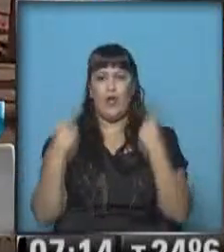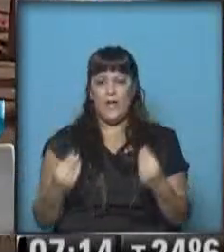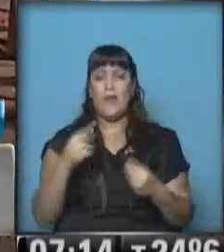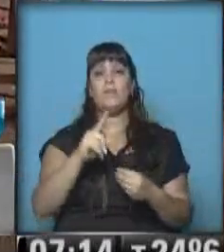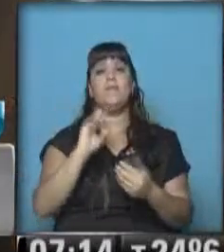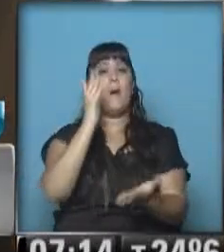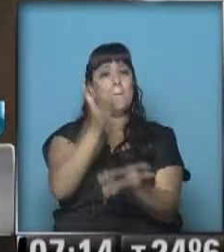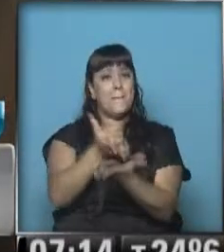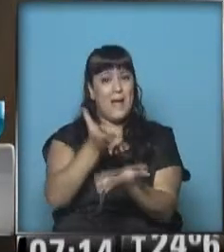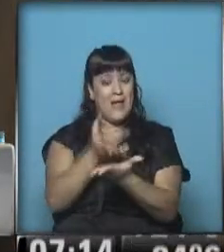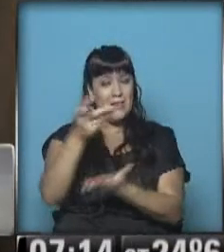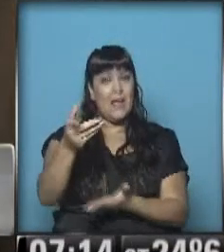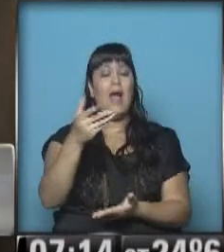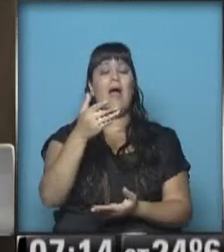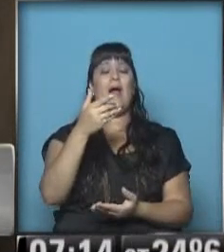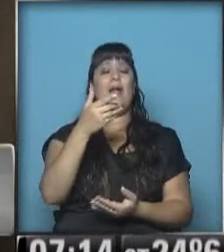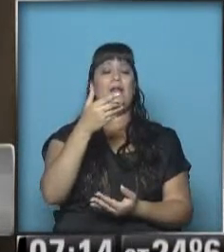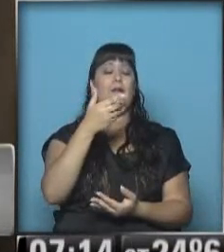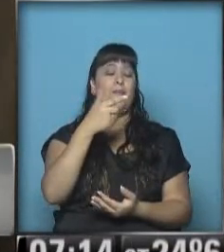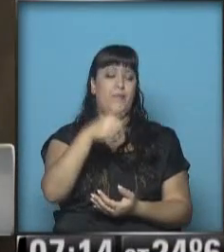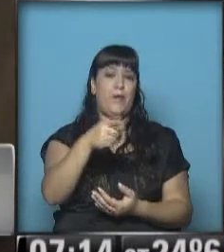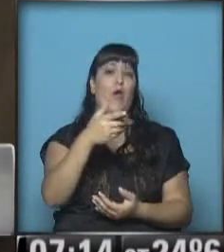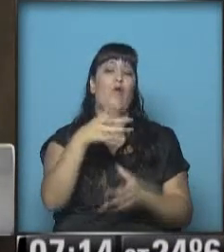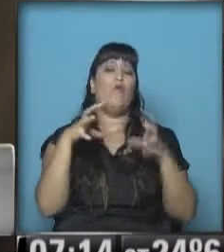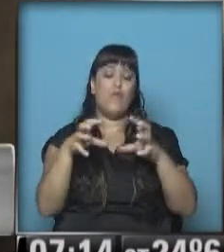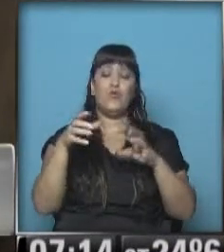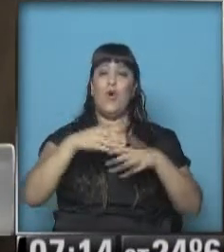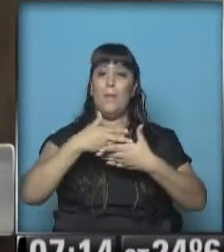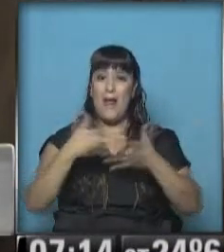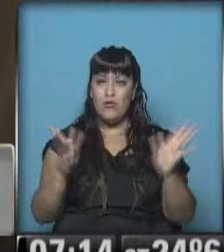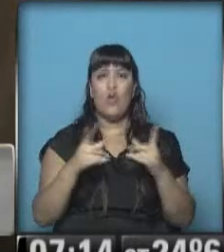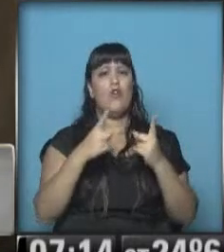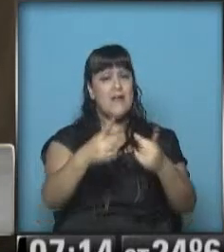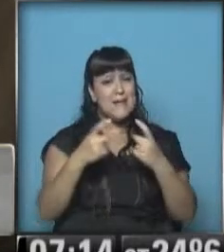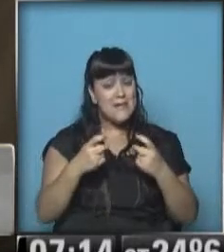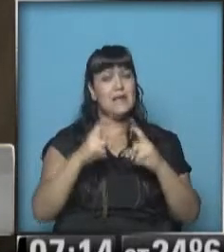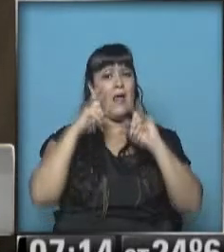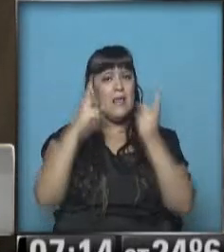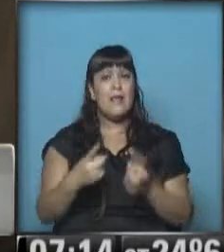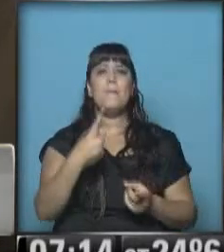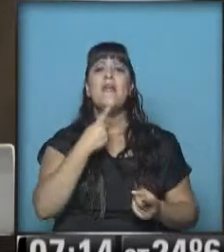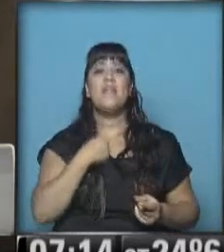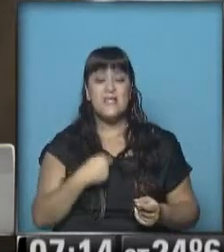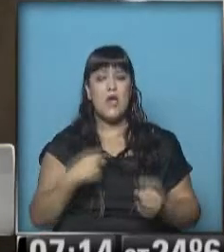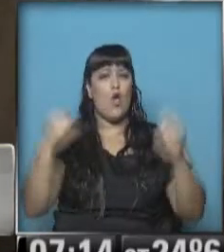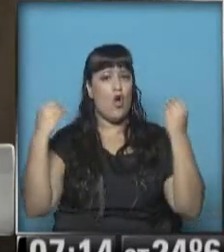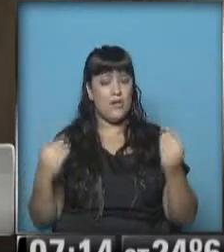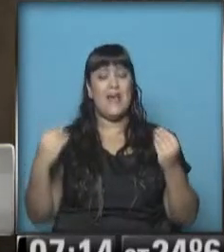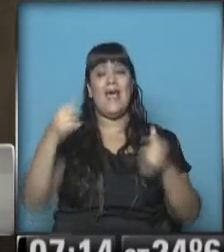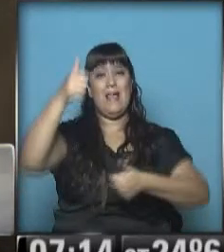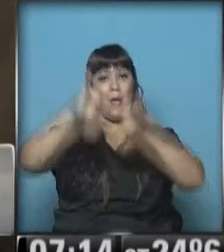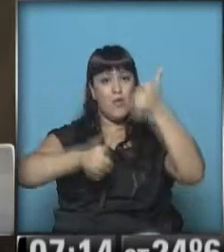Fútbol para Todos la necesidad, el deseo de que el torneo del año que